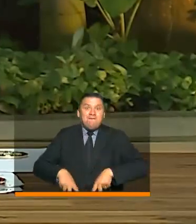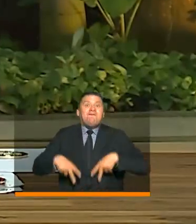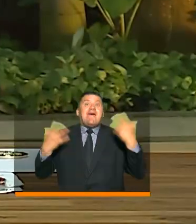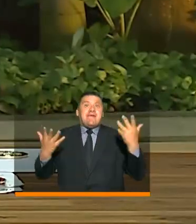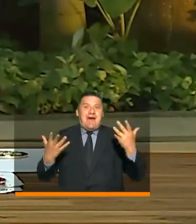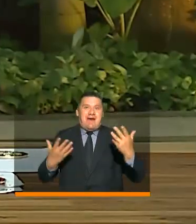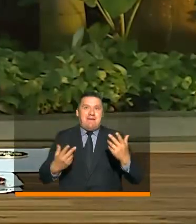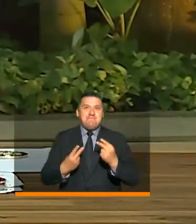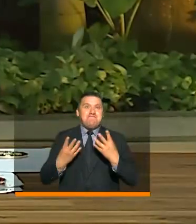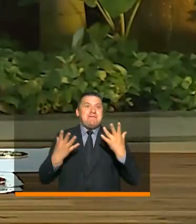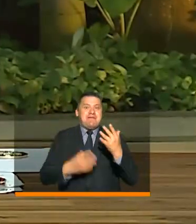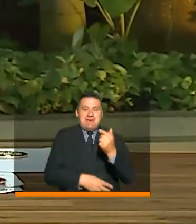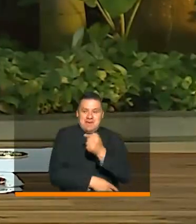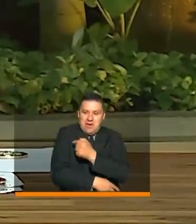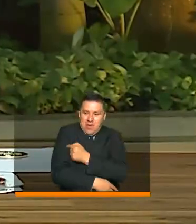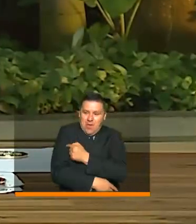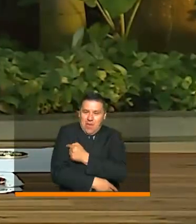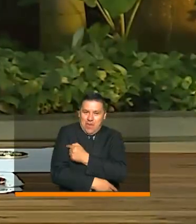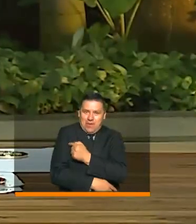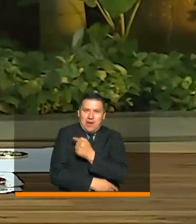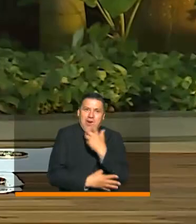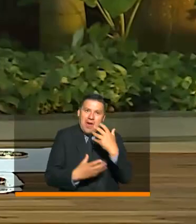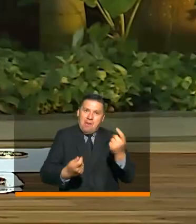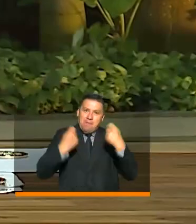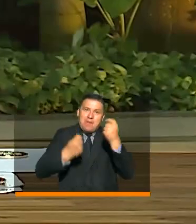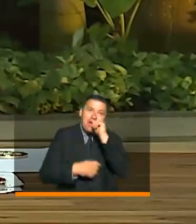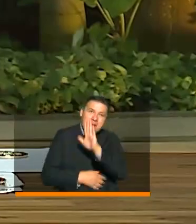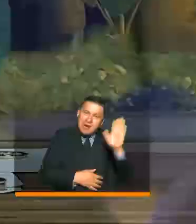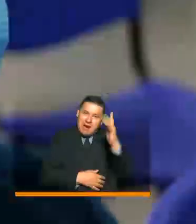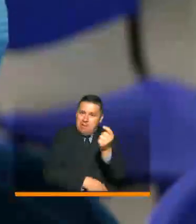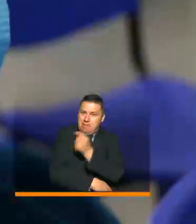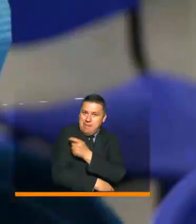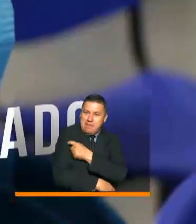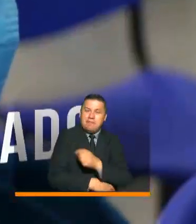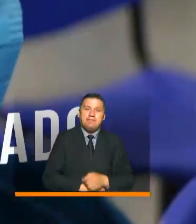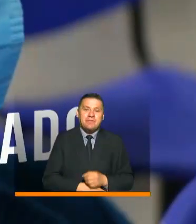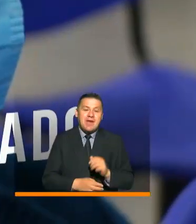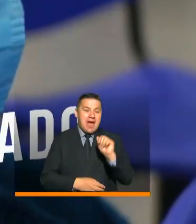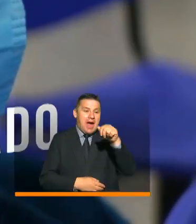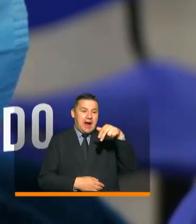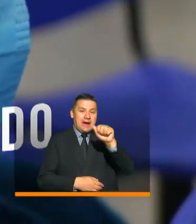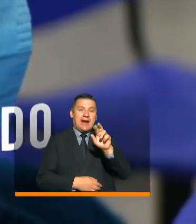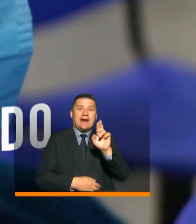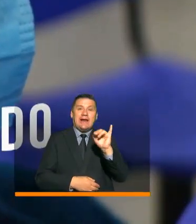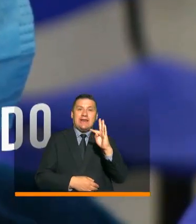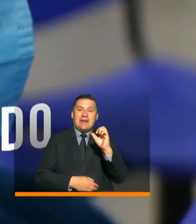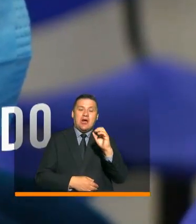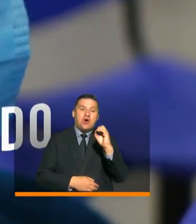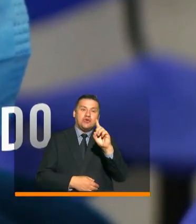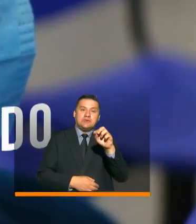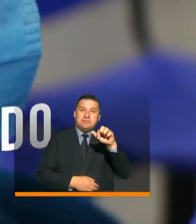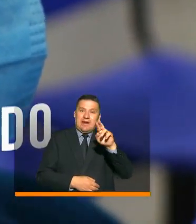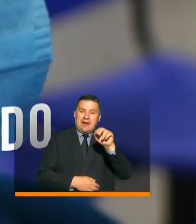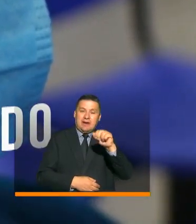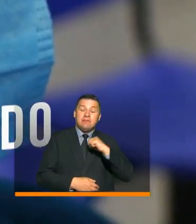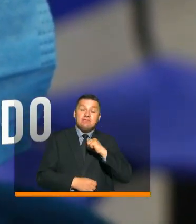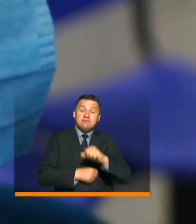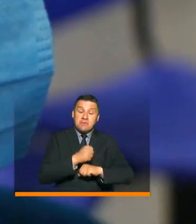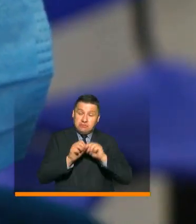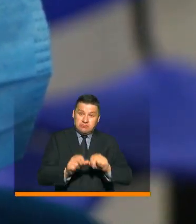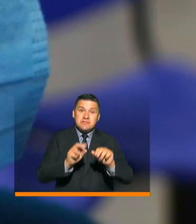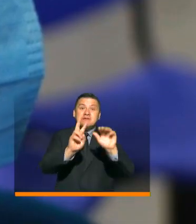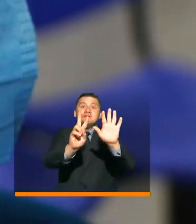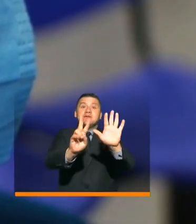que queremos promover en todo el territorio nacional. Ana Rita Fraile Ospina, en este momento tengo